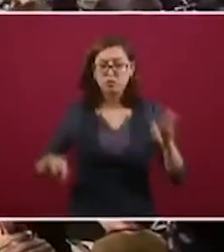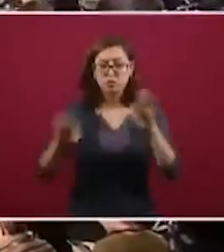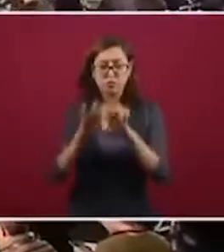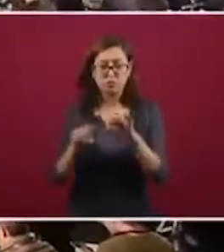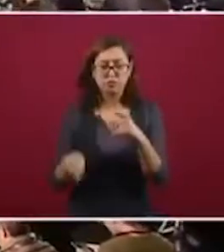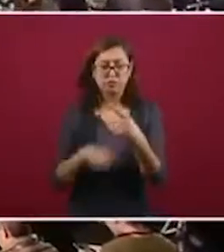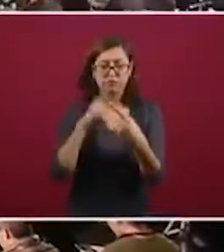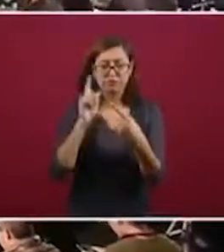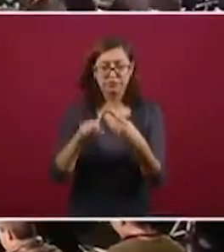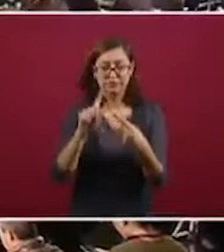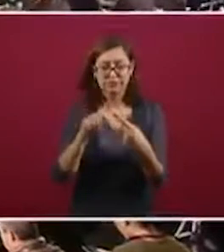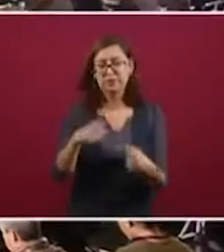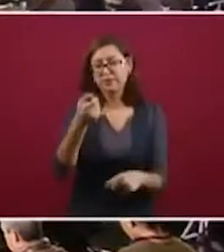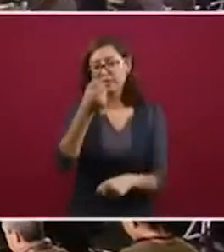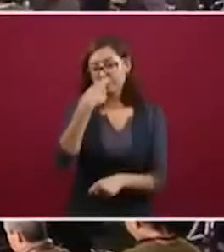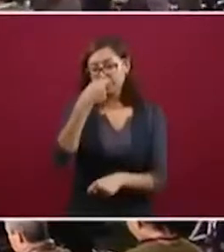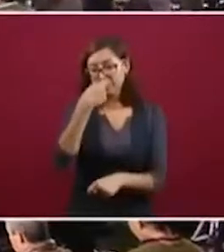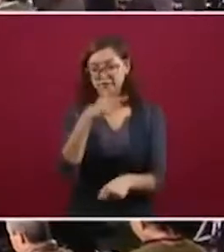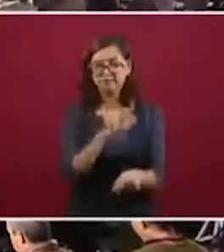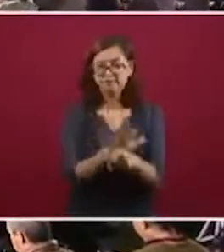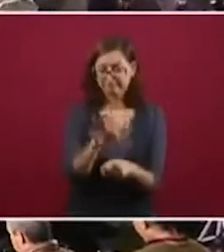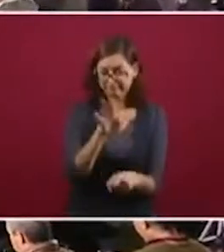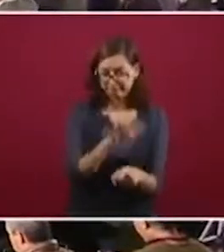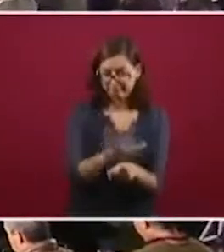el que nos falte en los medicamentos